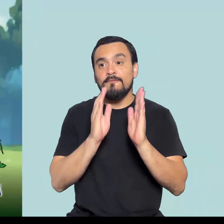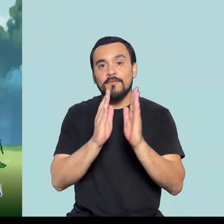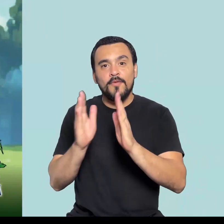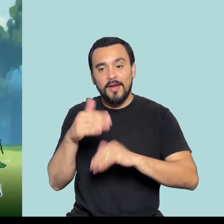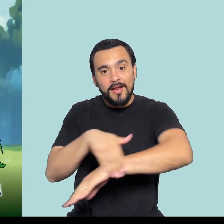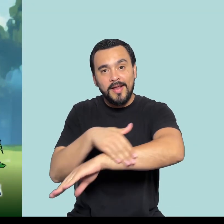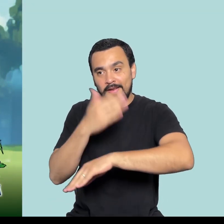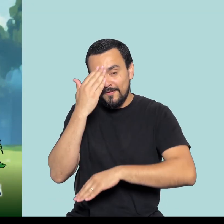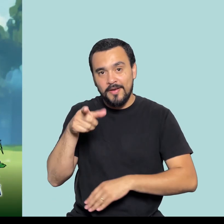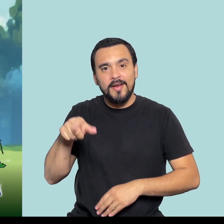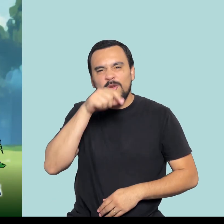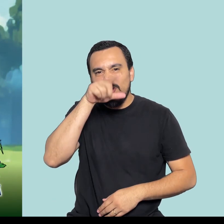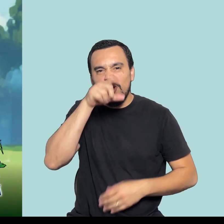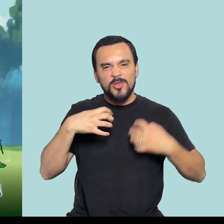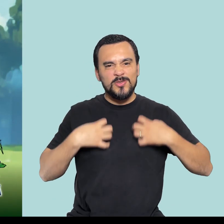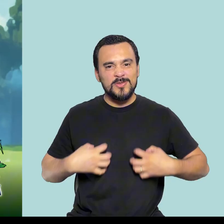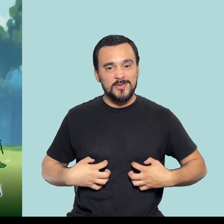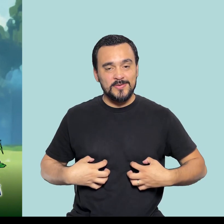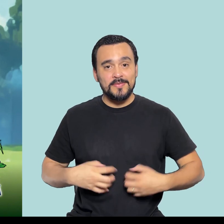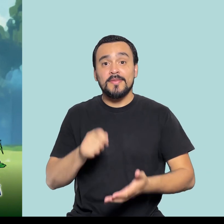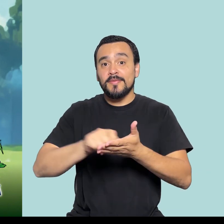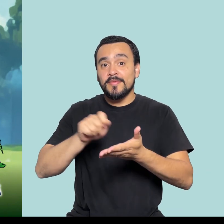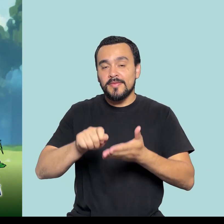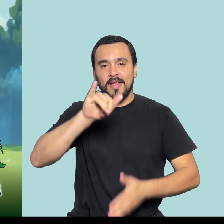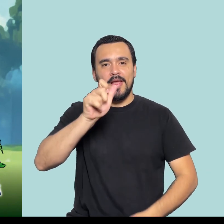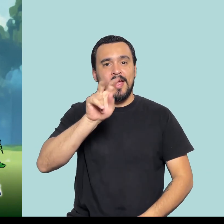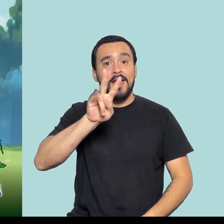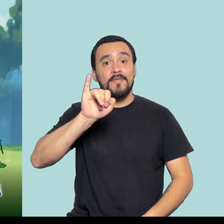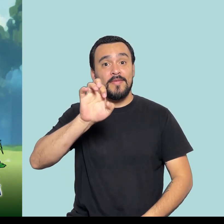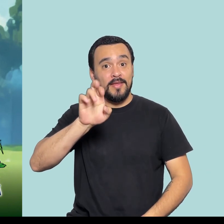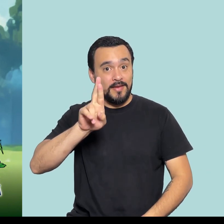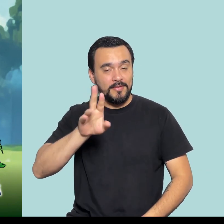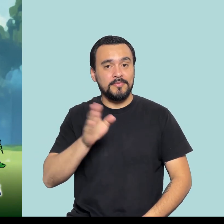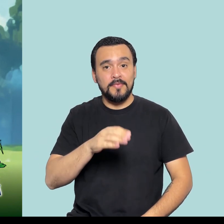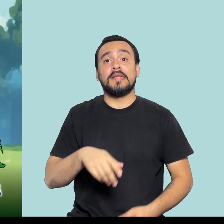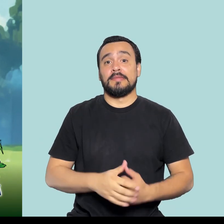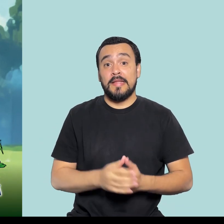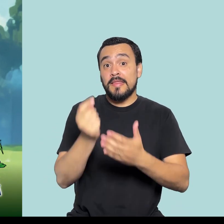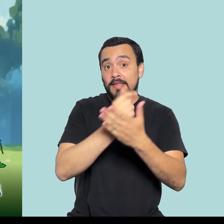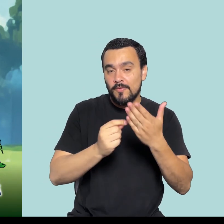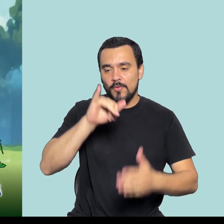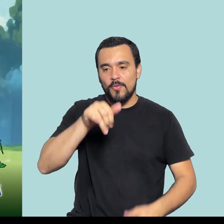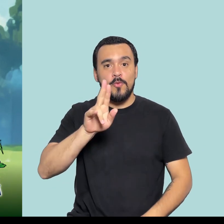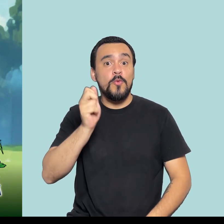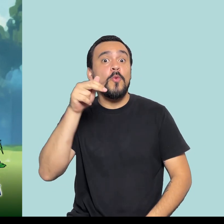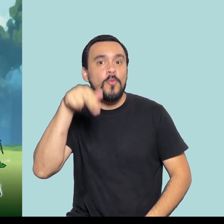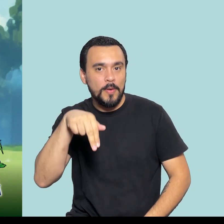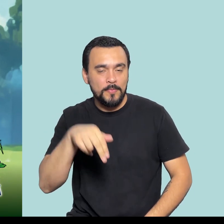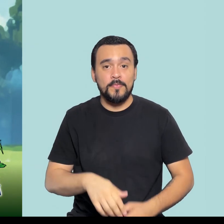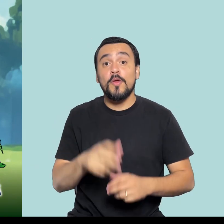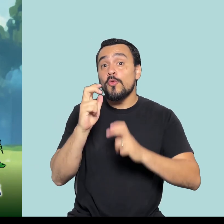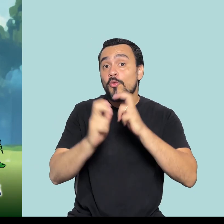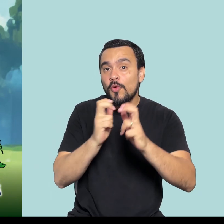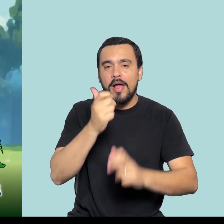La biblioteca callejera de la señorita Tocay, escrita por Javier Viveros, con los dibujos de Juan Moreno y